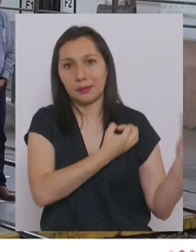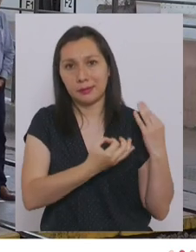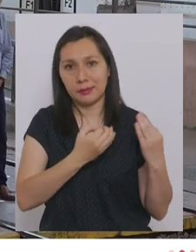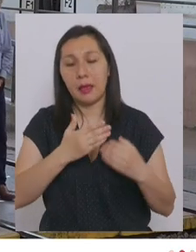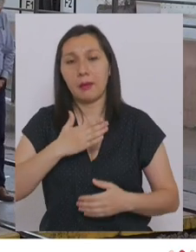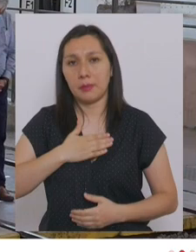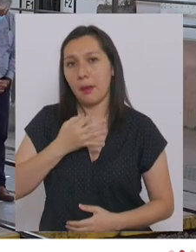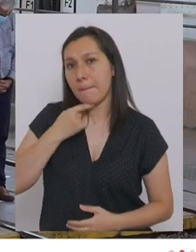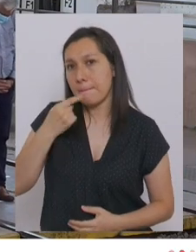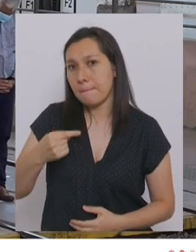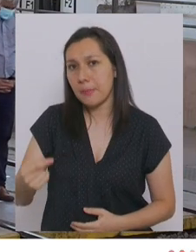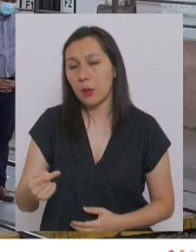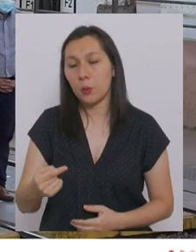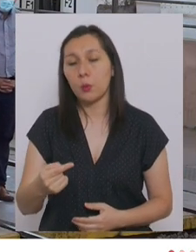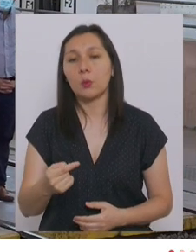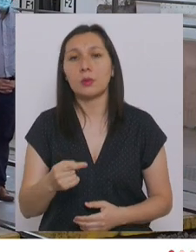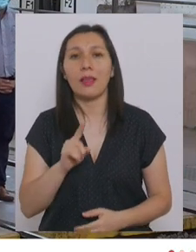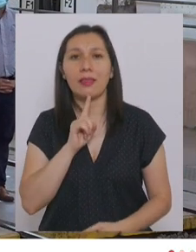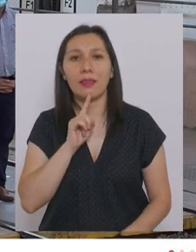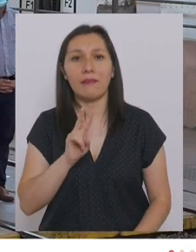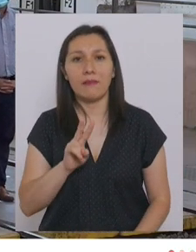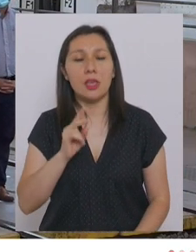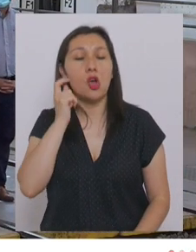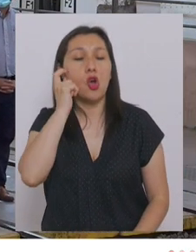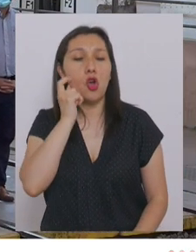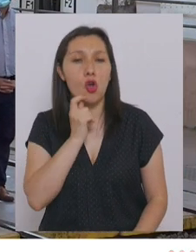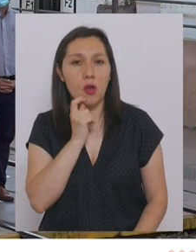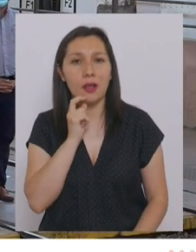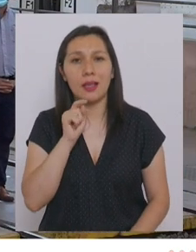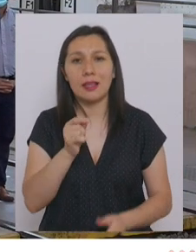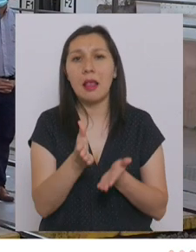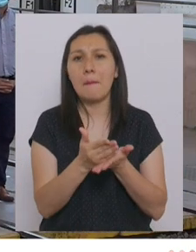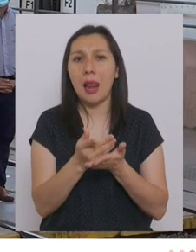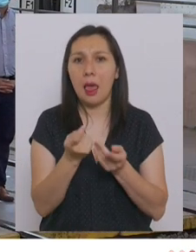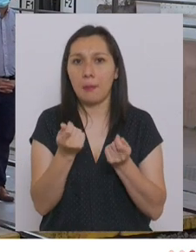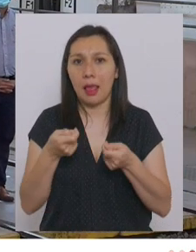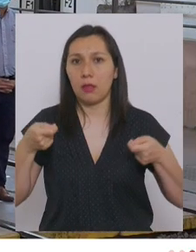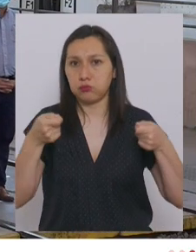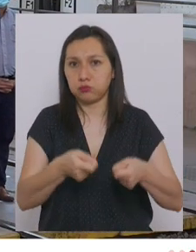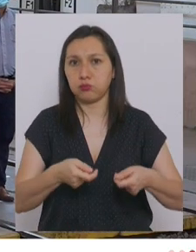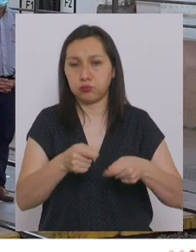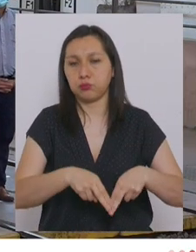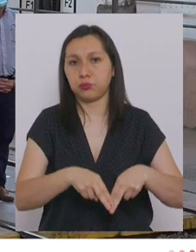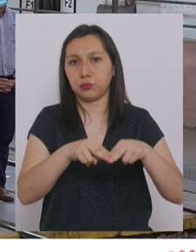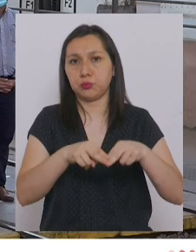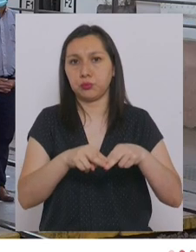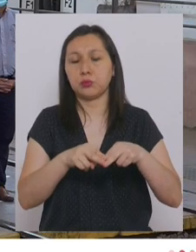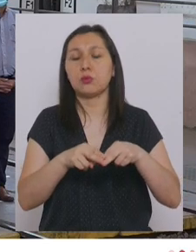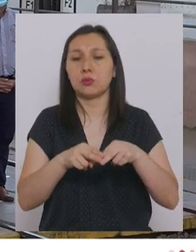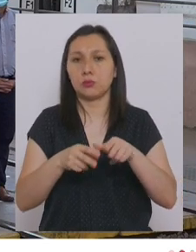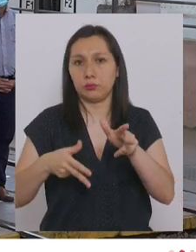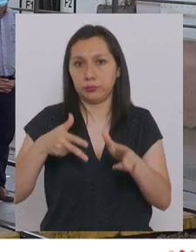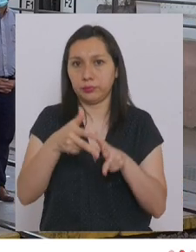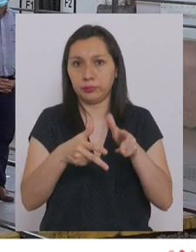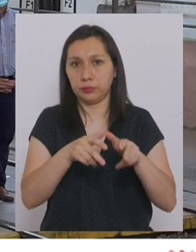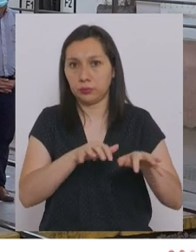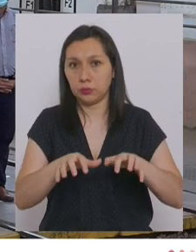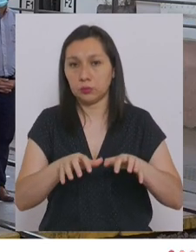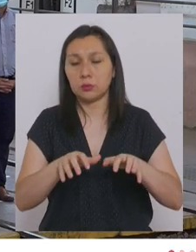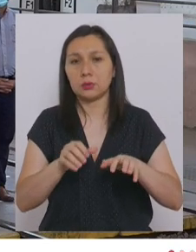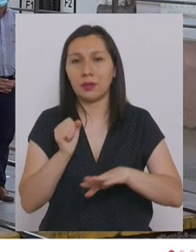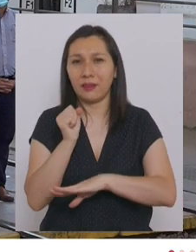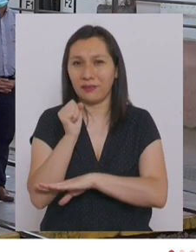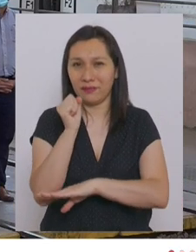mío, de TVO Higgins, respecto de este plan de inversiones de material ferroviario. ¿es el